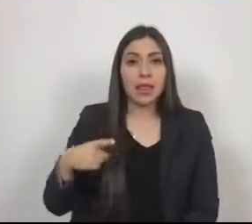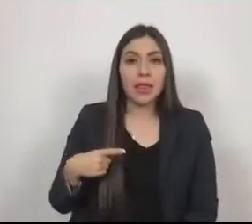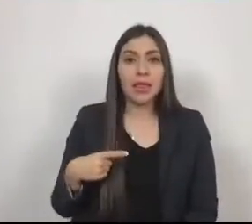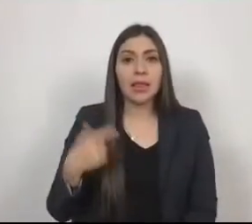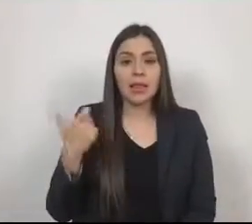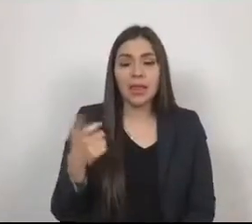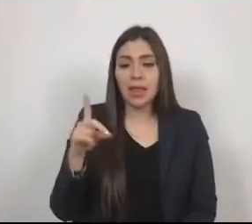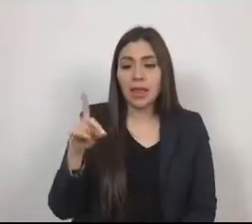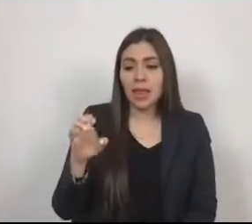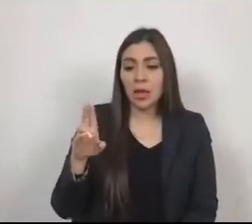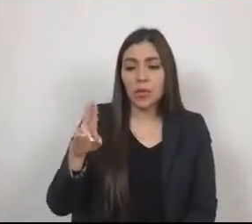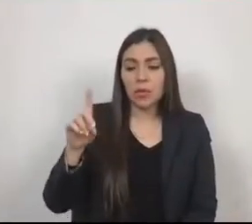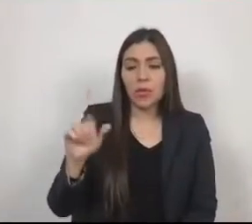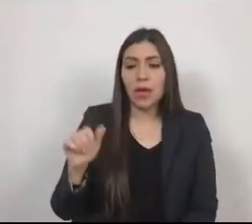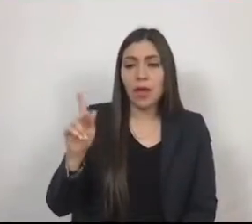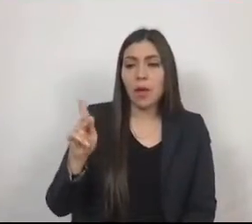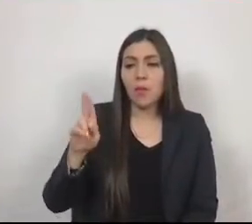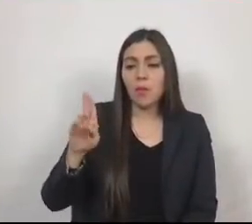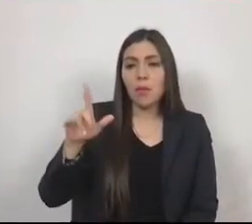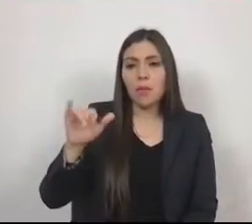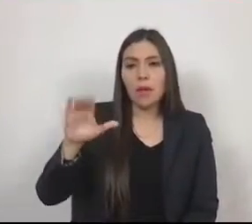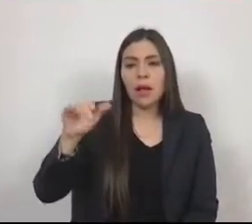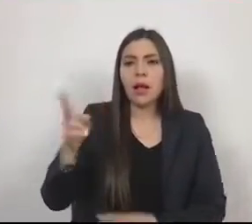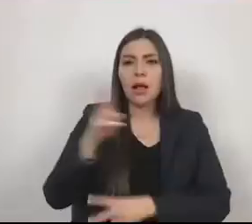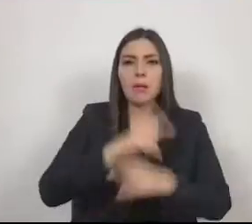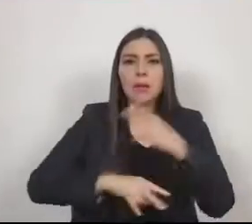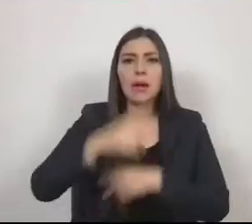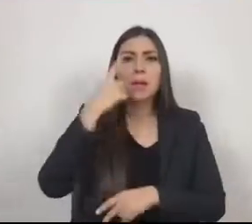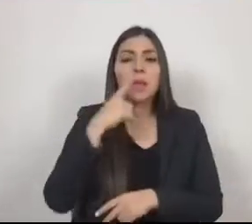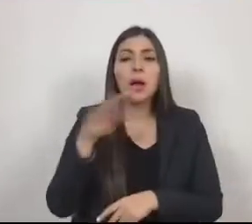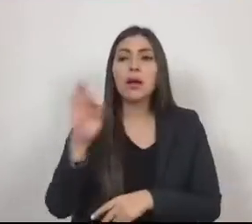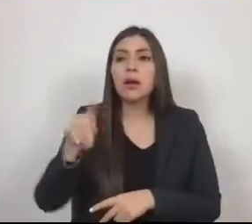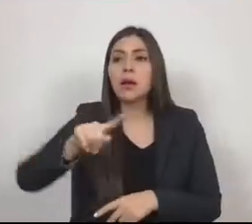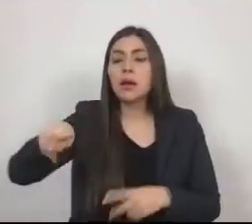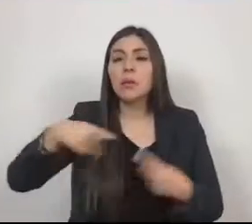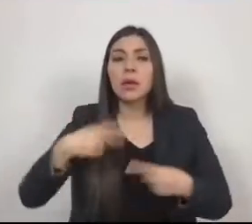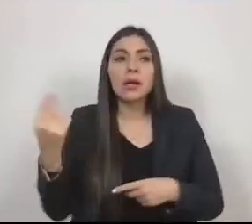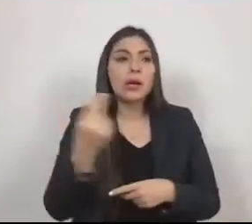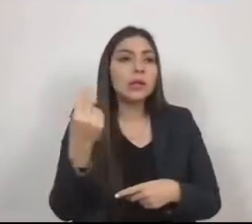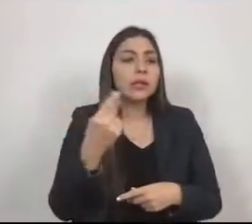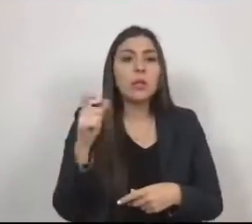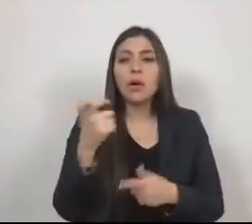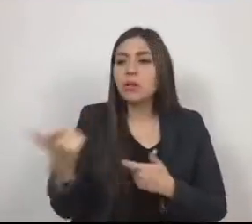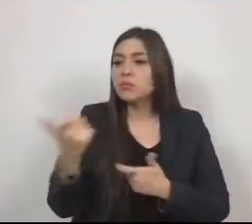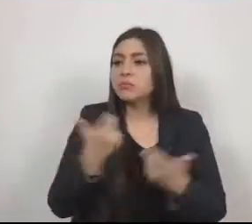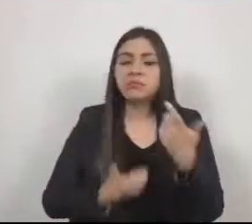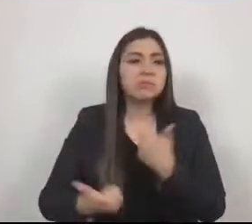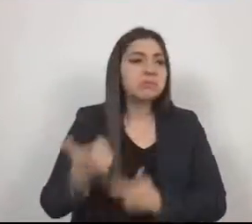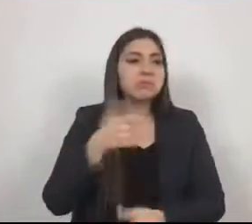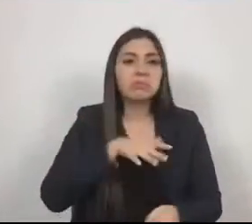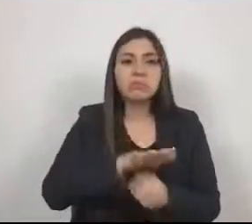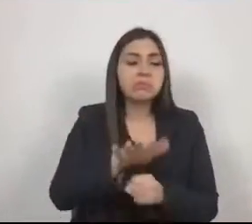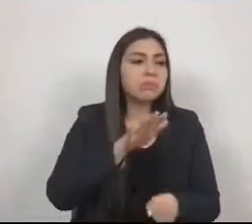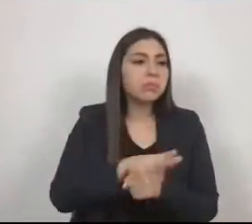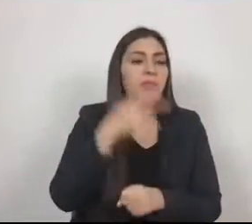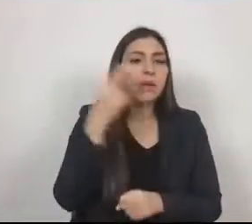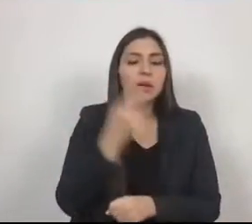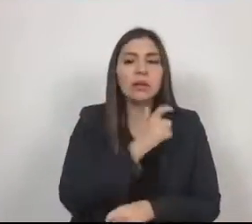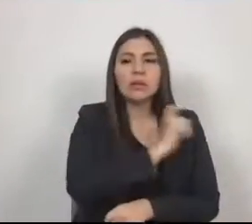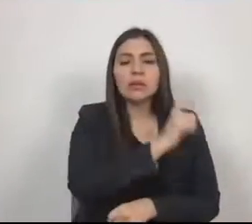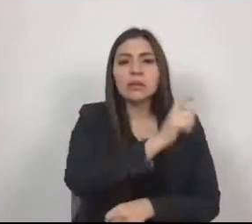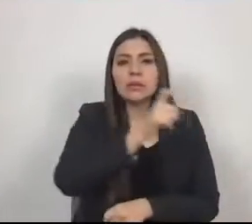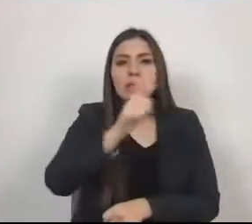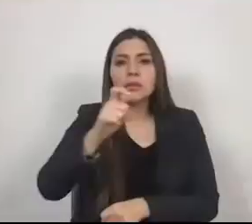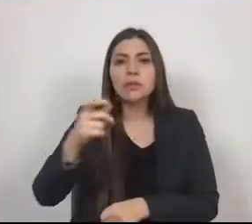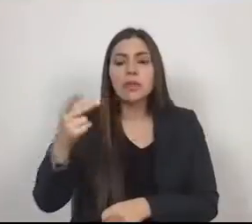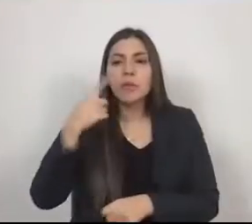las necesidades de la población de la administración cuando los ingresos no eran suficientes para resolver las necesidades sociales, en el